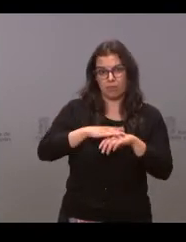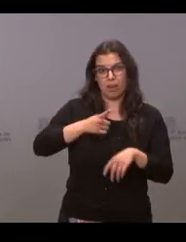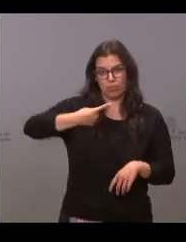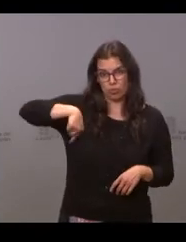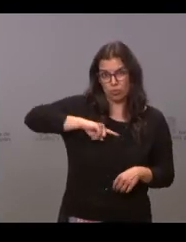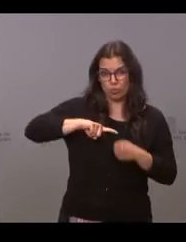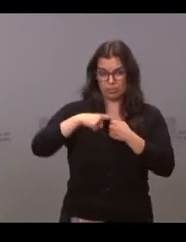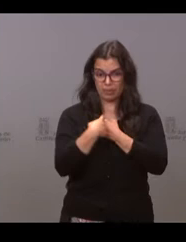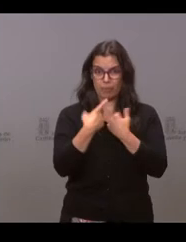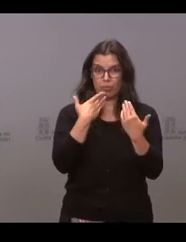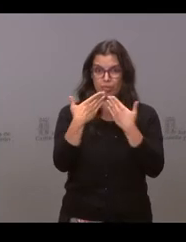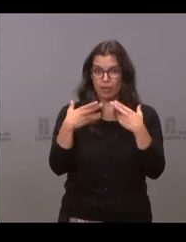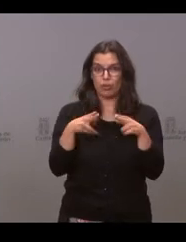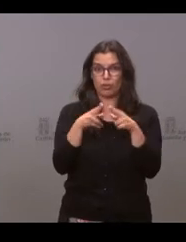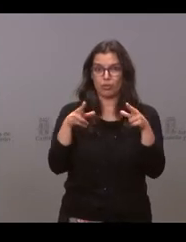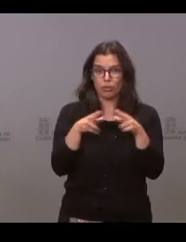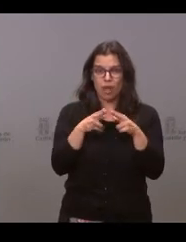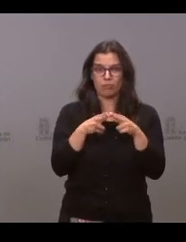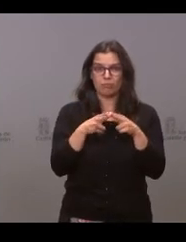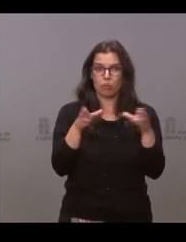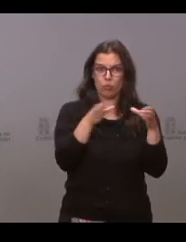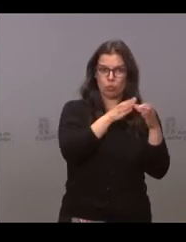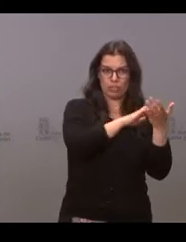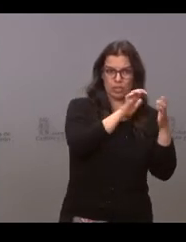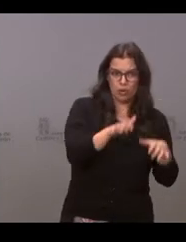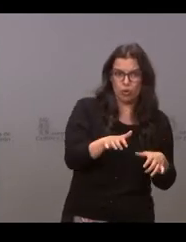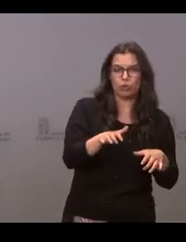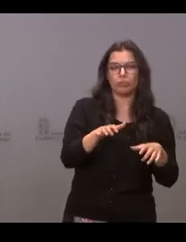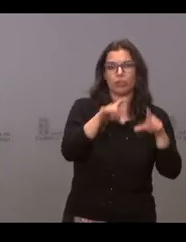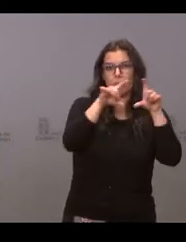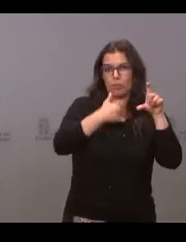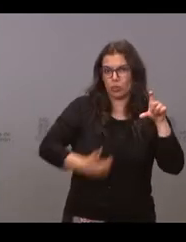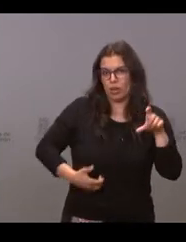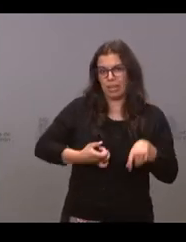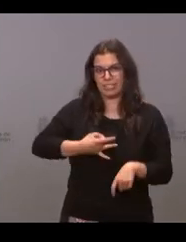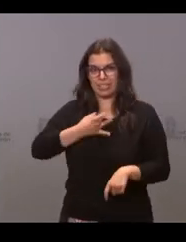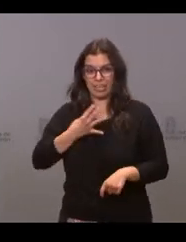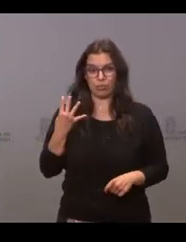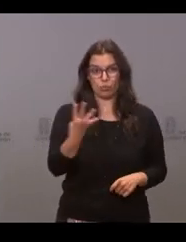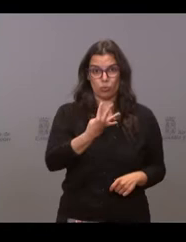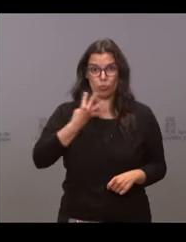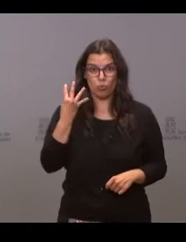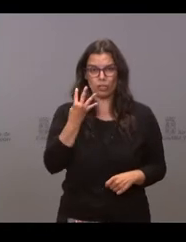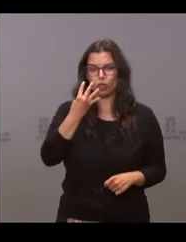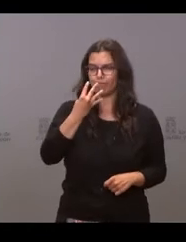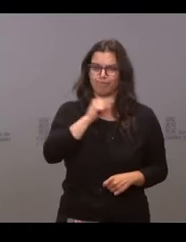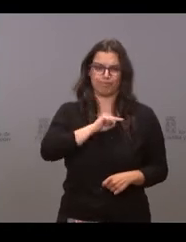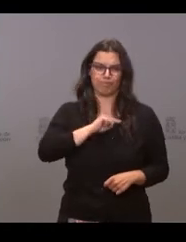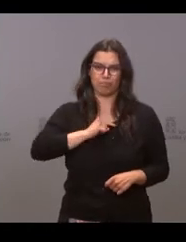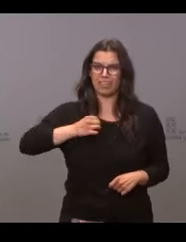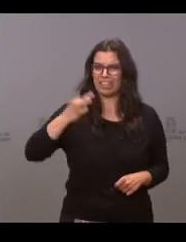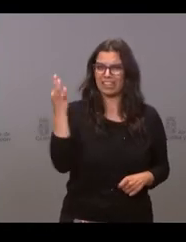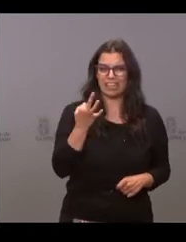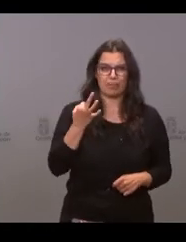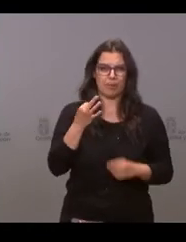diálogo social administración y agentes sociales y económicos que teníamos la obligación de dar